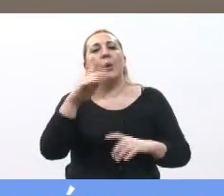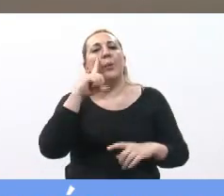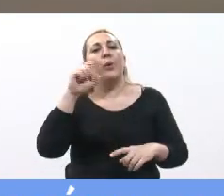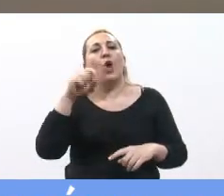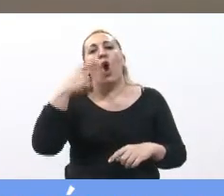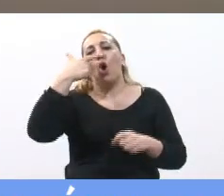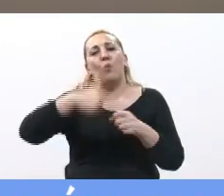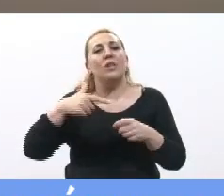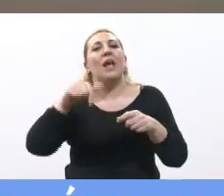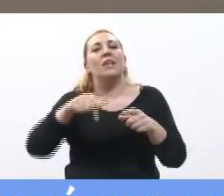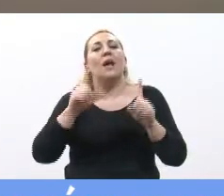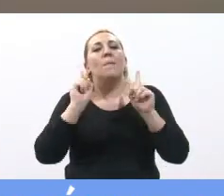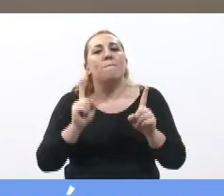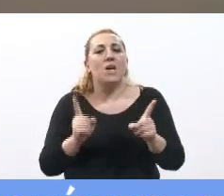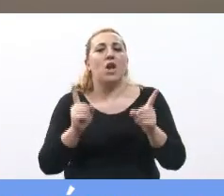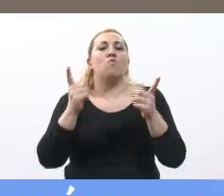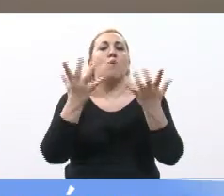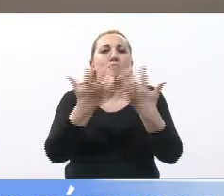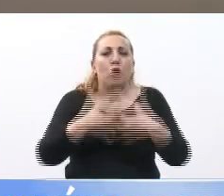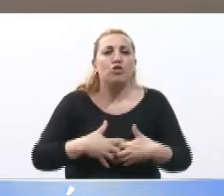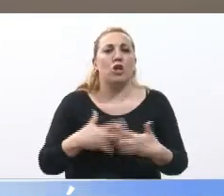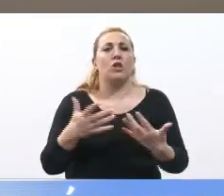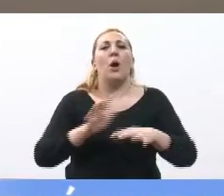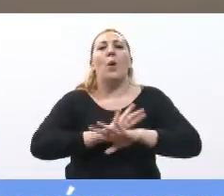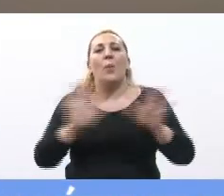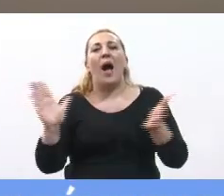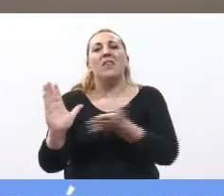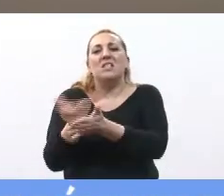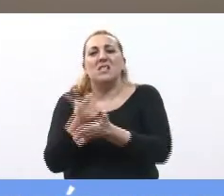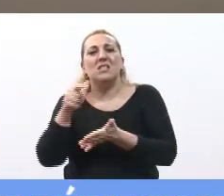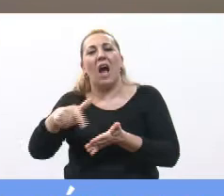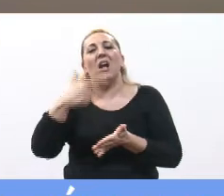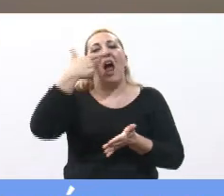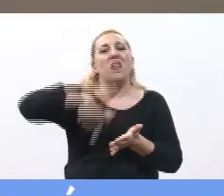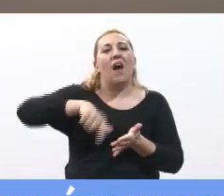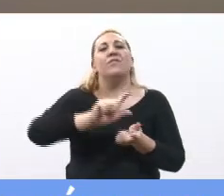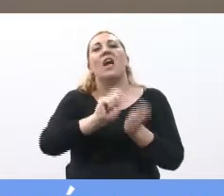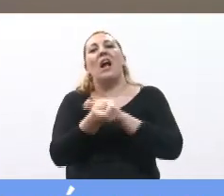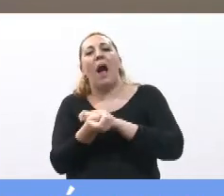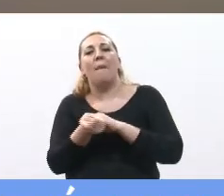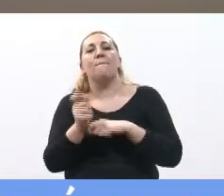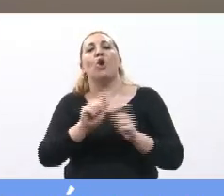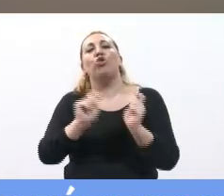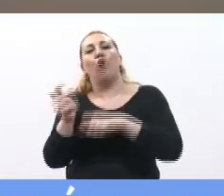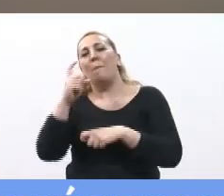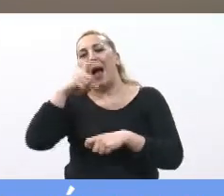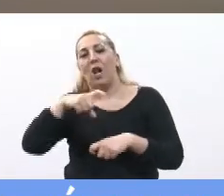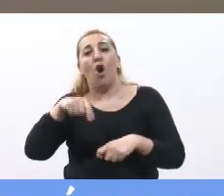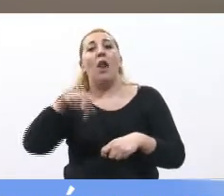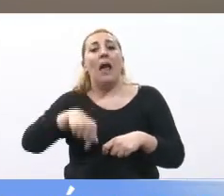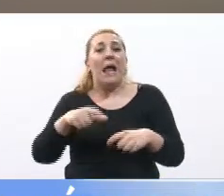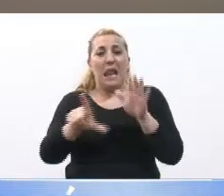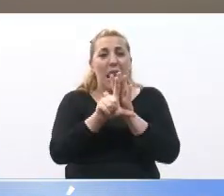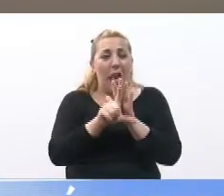los proyectos que saquen el MTBE que tienen las naftas y que los reemplacen por alcohol. Bueno, esta ley además no